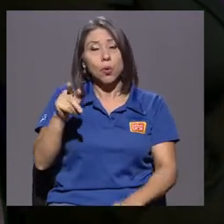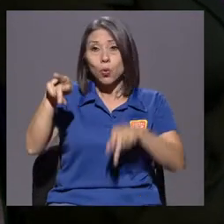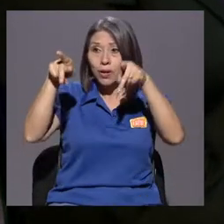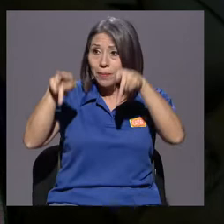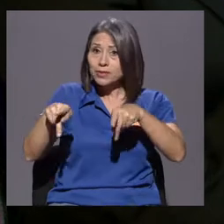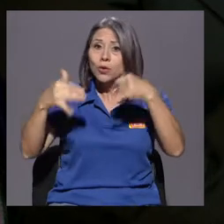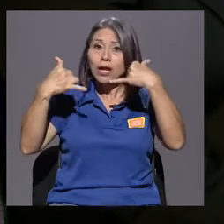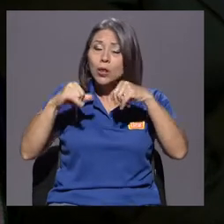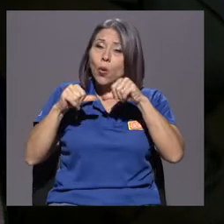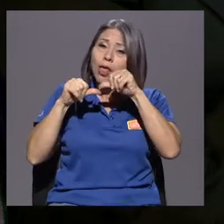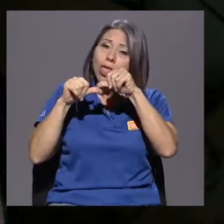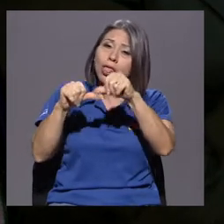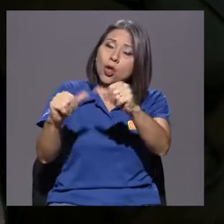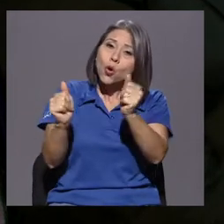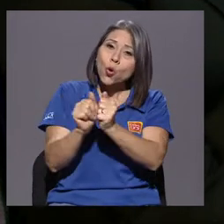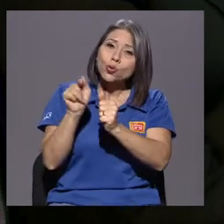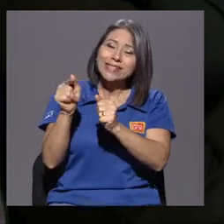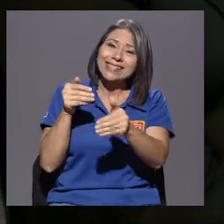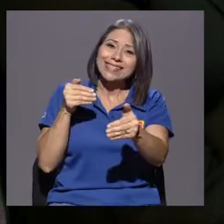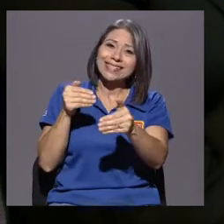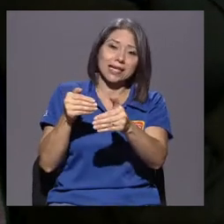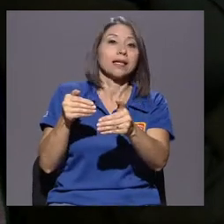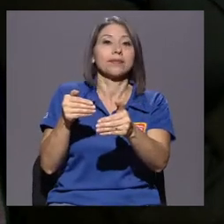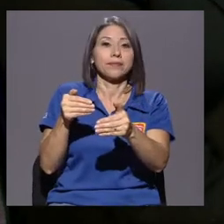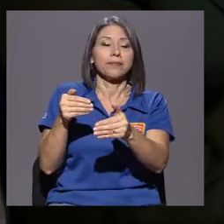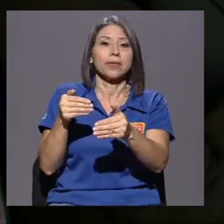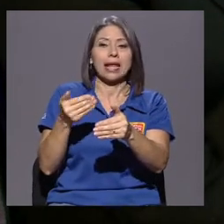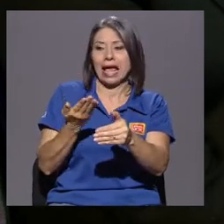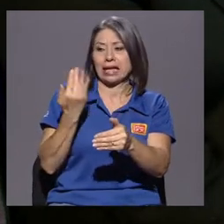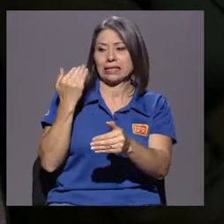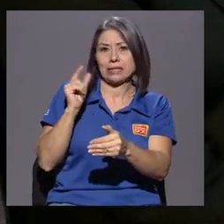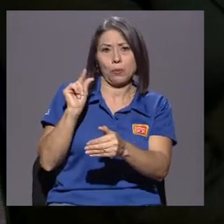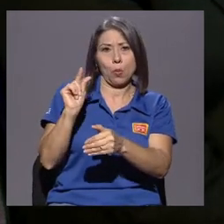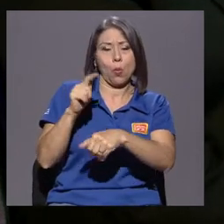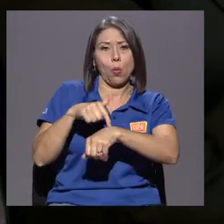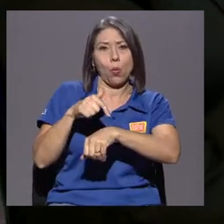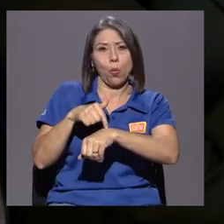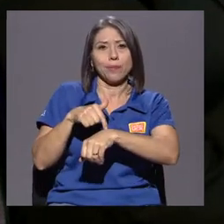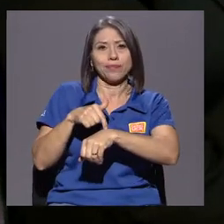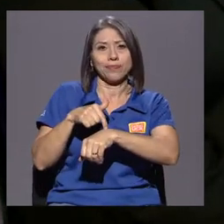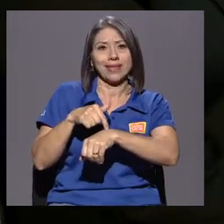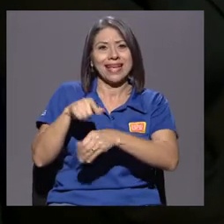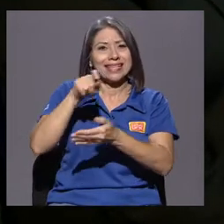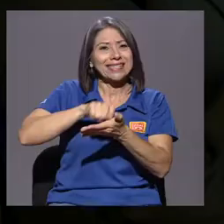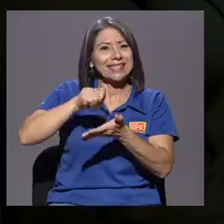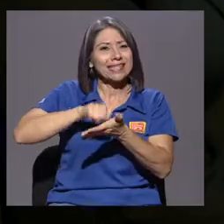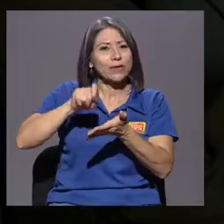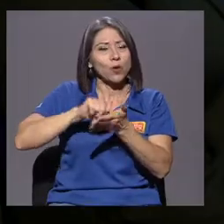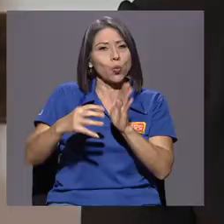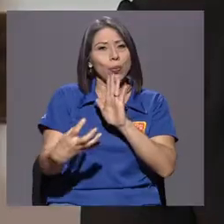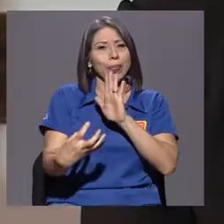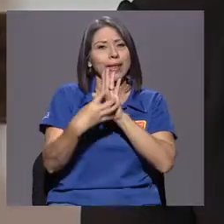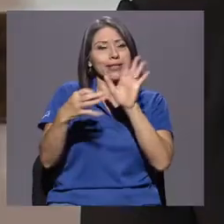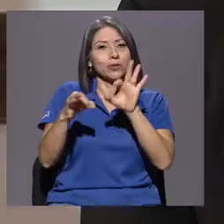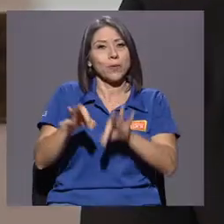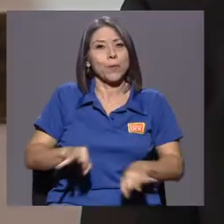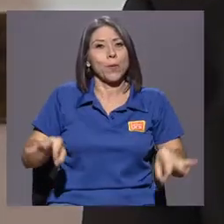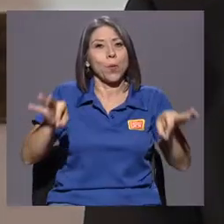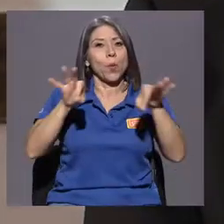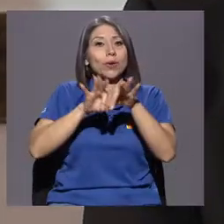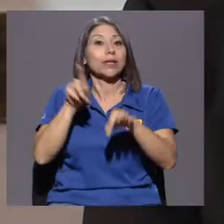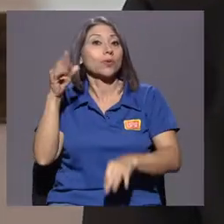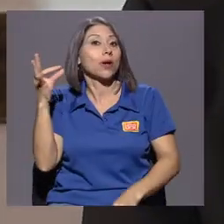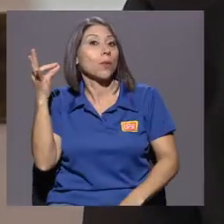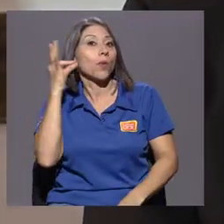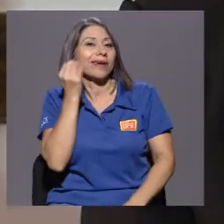permanece con usted muy cerca y que casualmente hace poco se escribió un texto importante sobre una